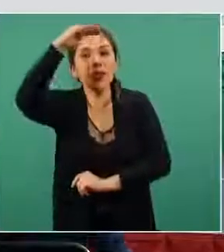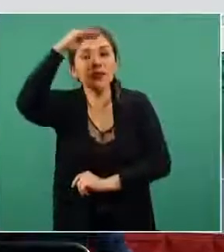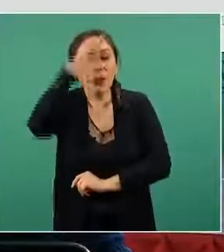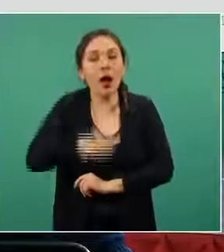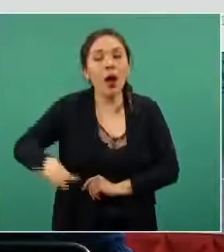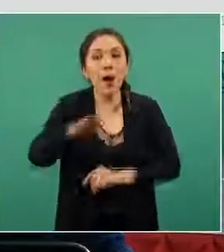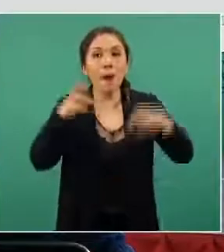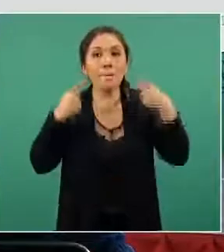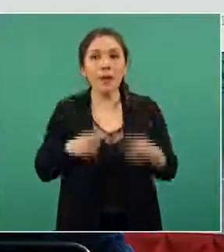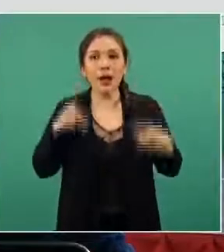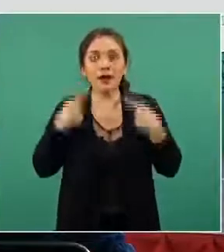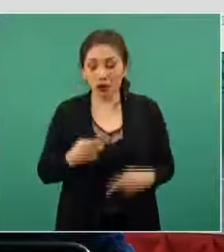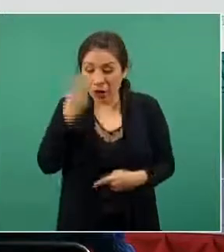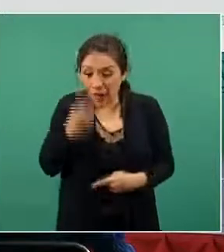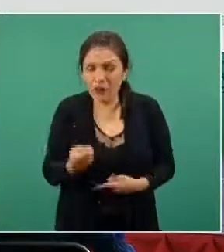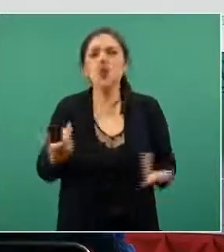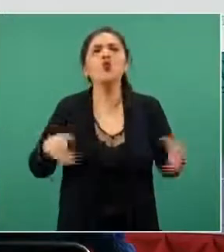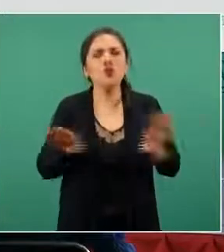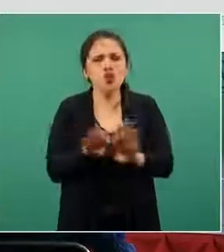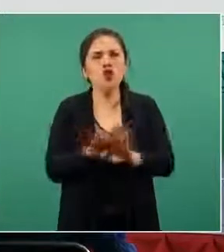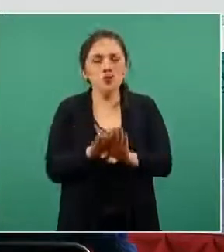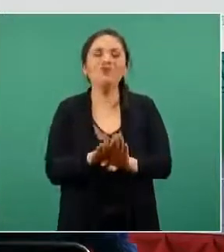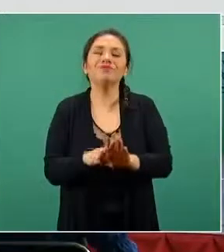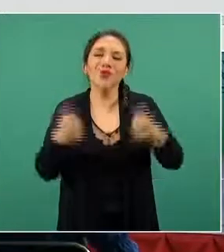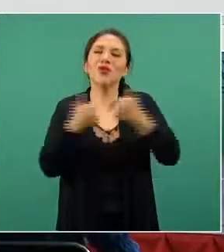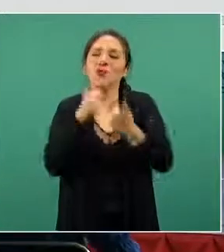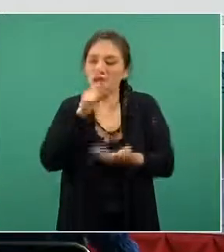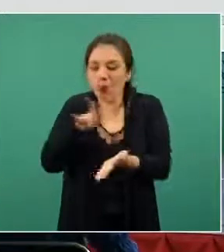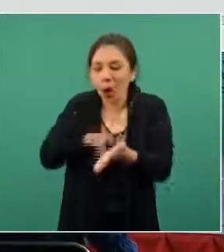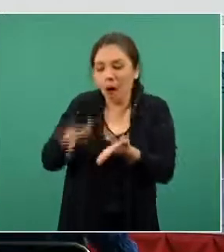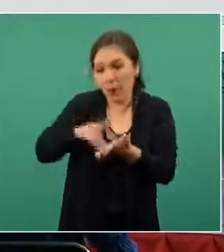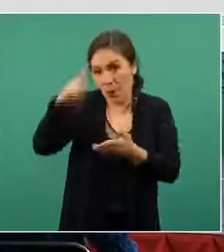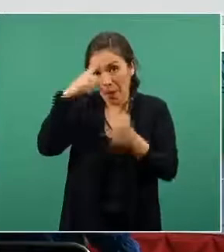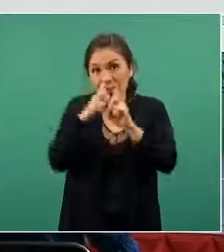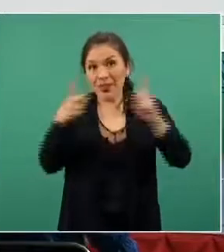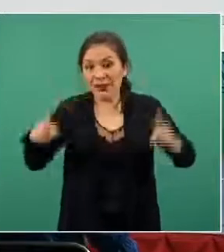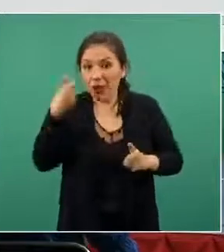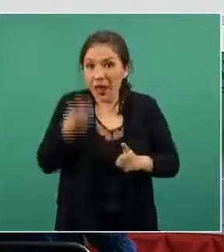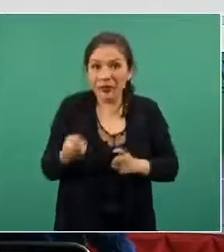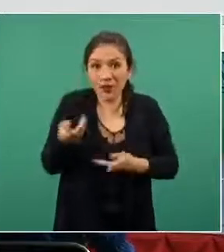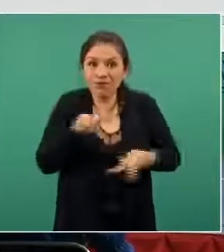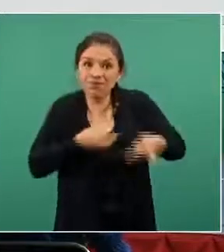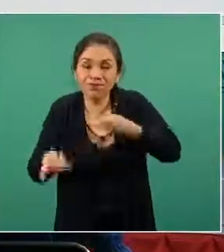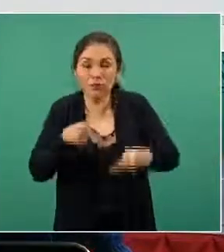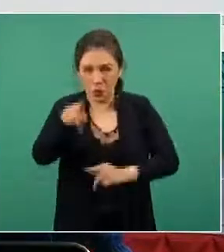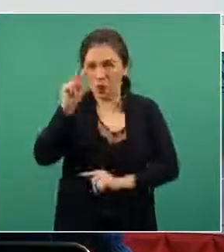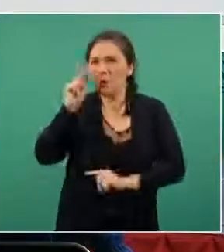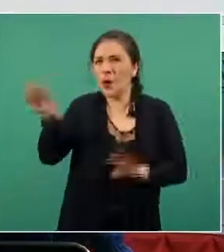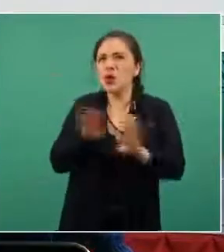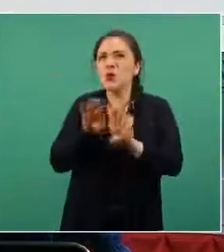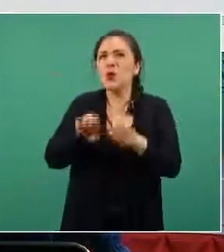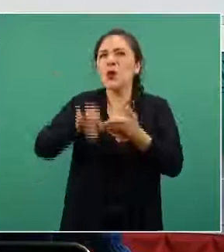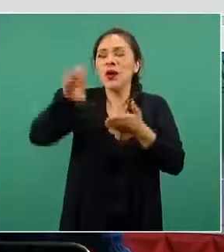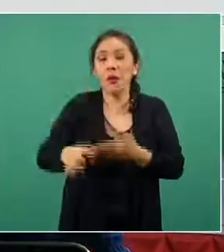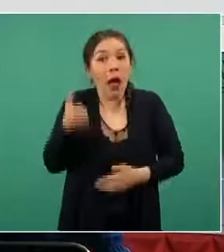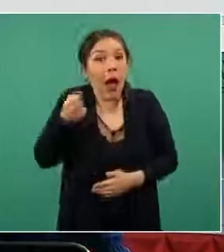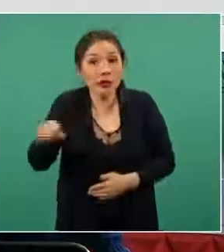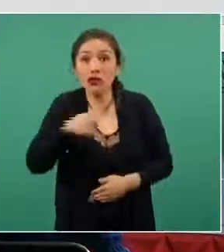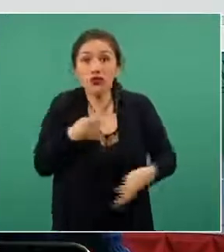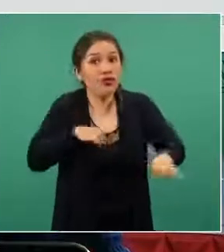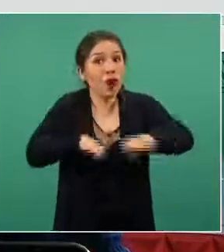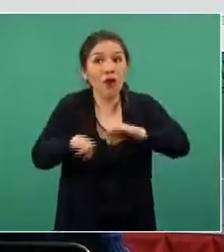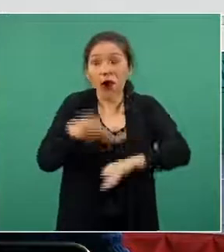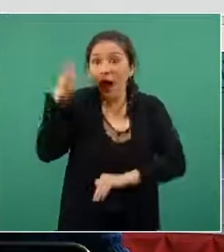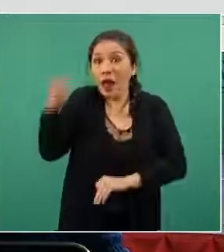logra a través del apoyo para el desarrollo de la organización. Y esto, como ustedes ven un ejemplo ahí, es la forma en la que trabajamos